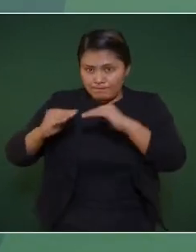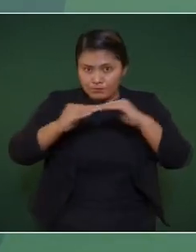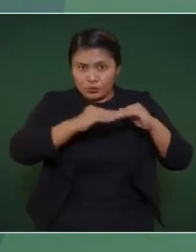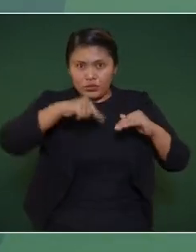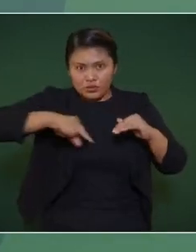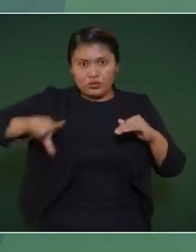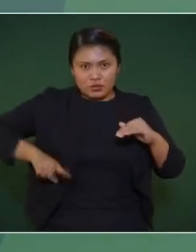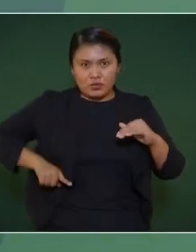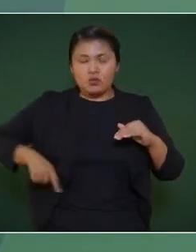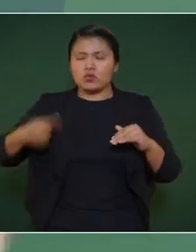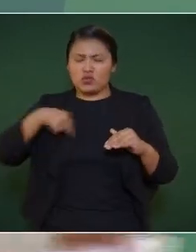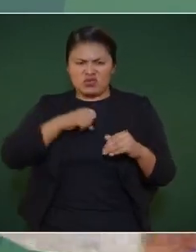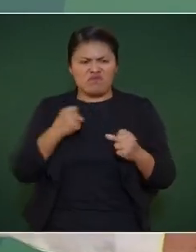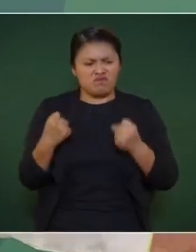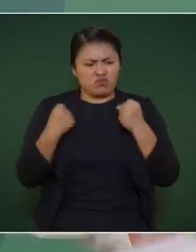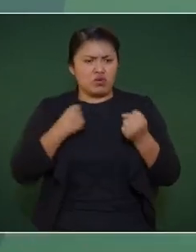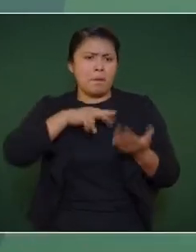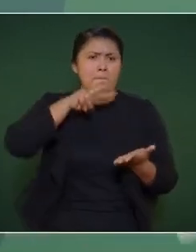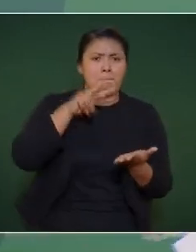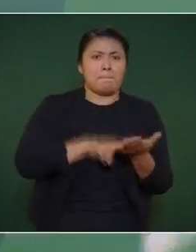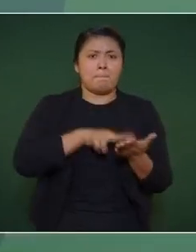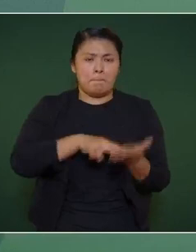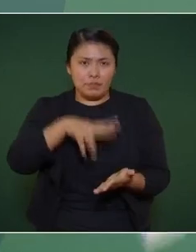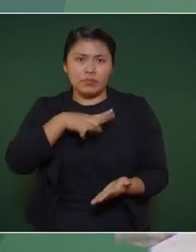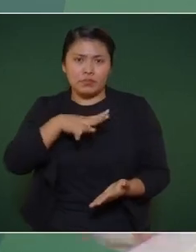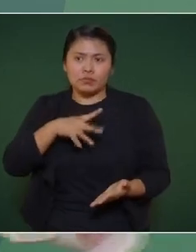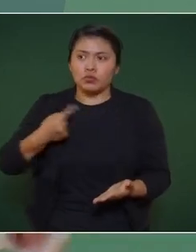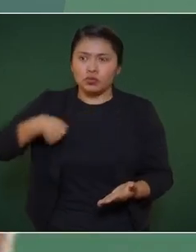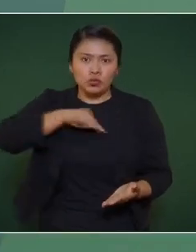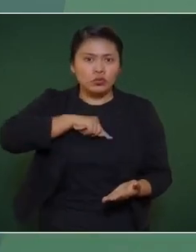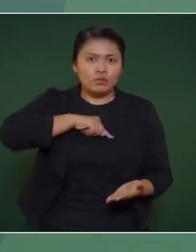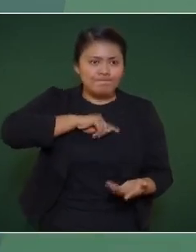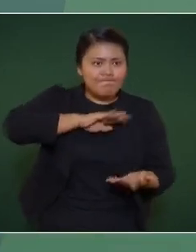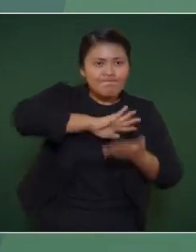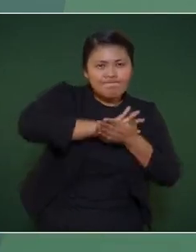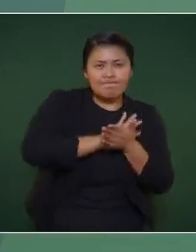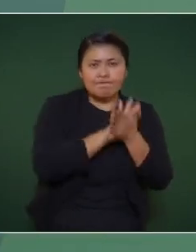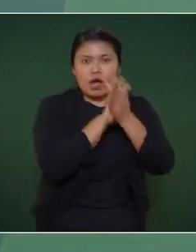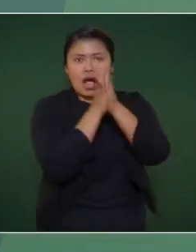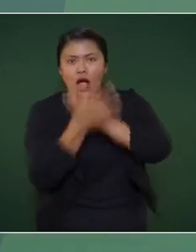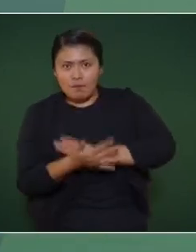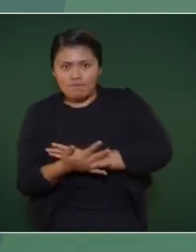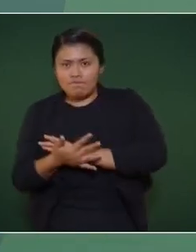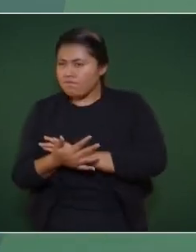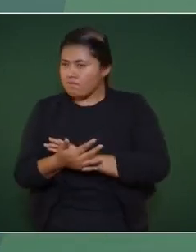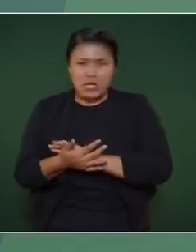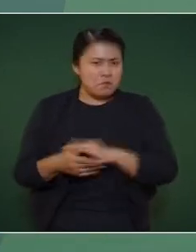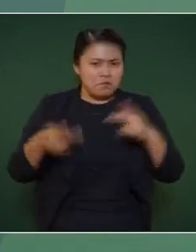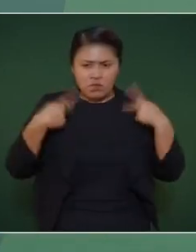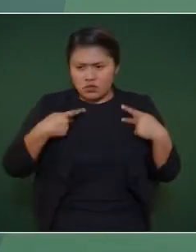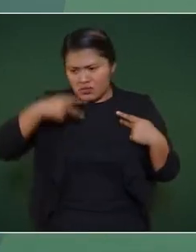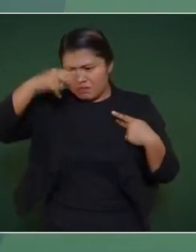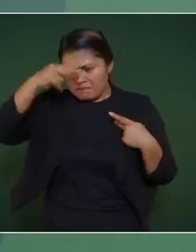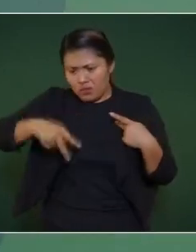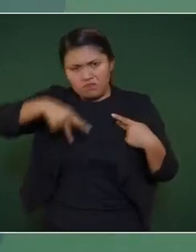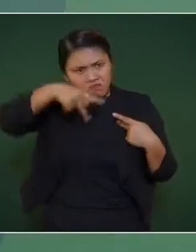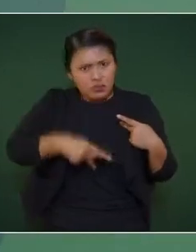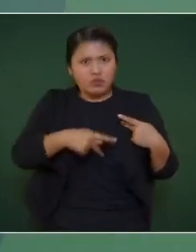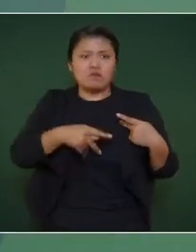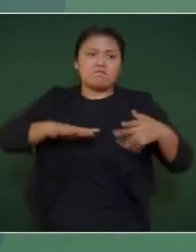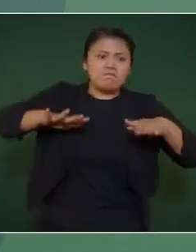con principios, y la transformación la estamos haciendo entre todos, millones de mexicanos. Pero